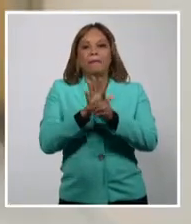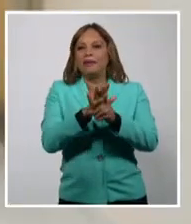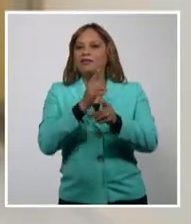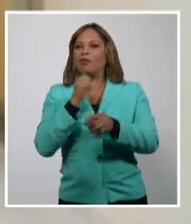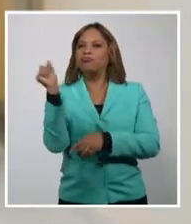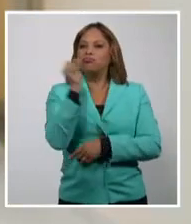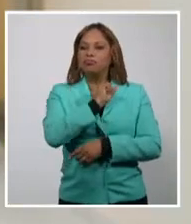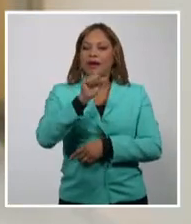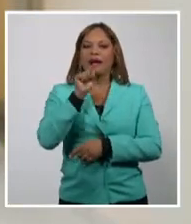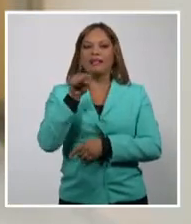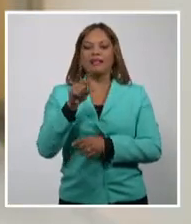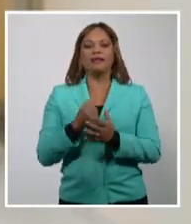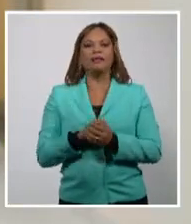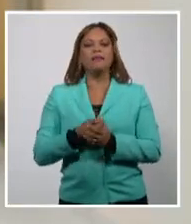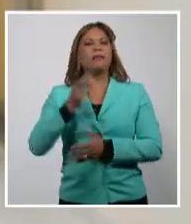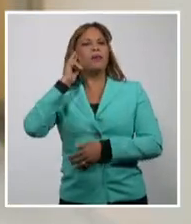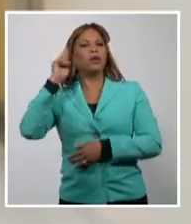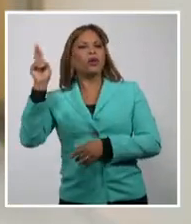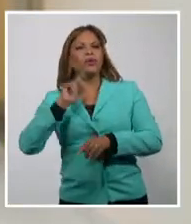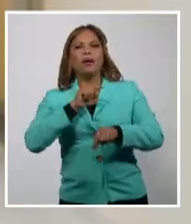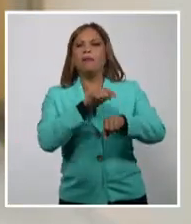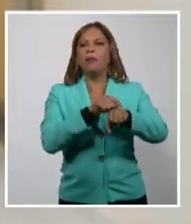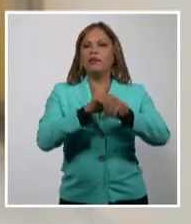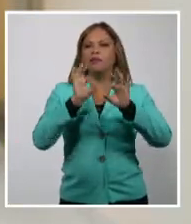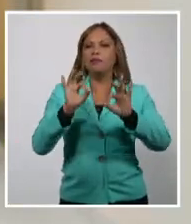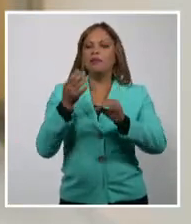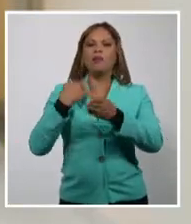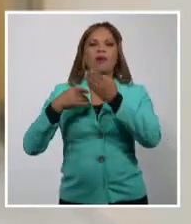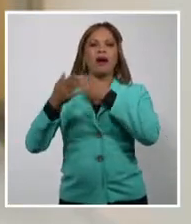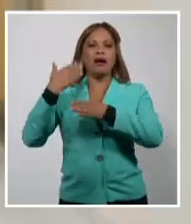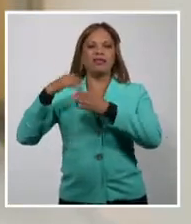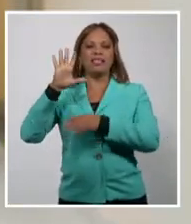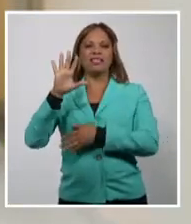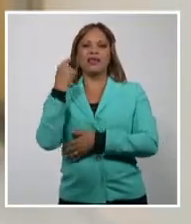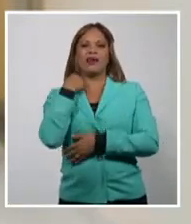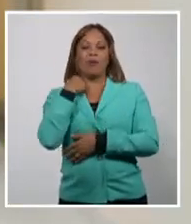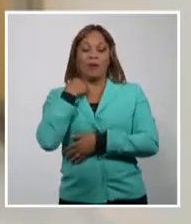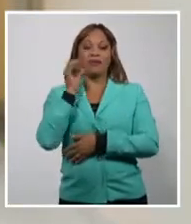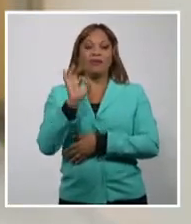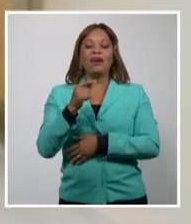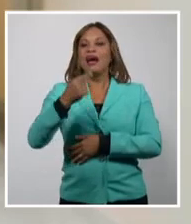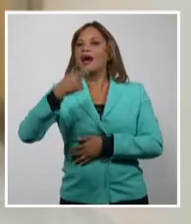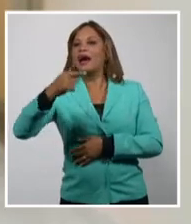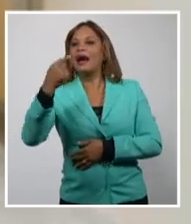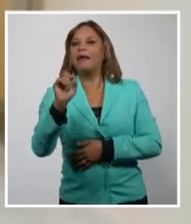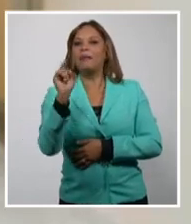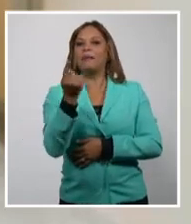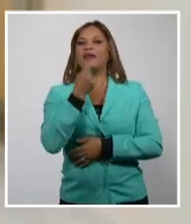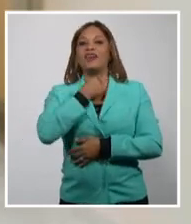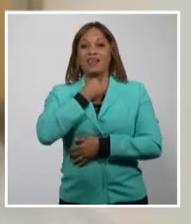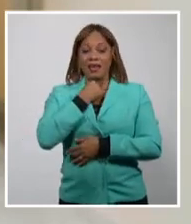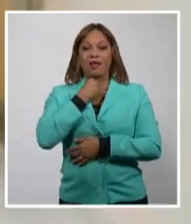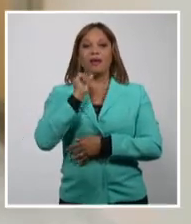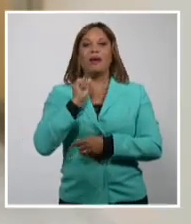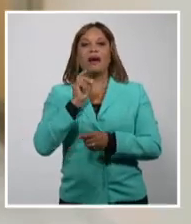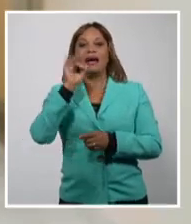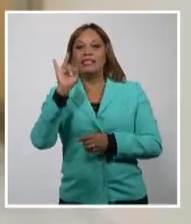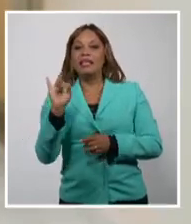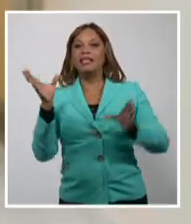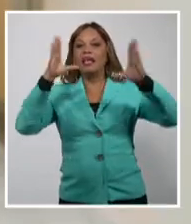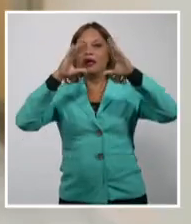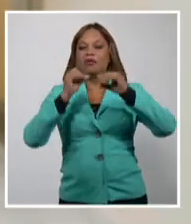Simpson. Vamos a revivir ese momento como hace ya 5 años estamos haciendo. Cada 1 de enero a las 7 de la noche nos reunimos los buenos